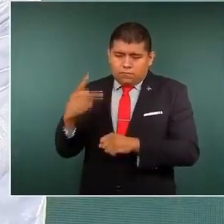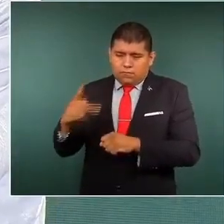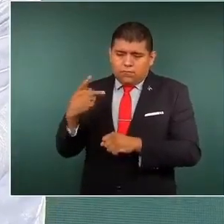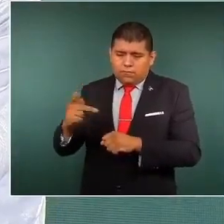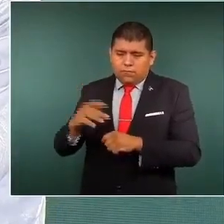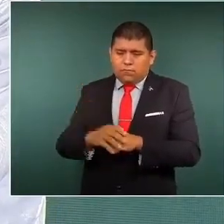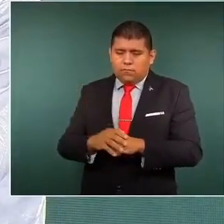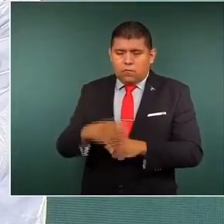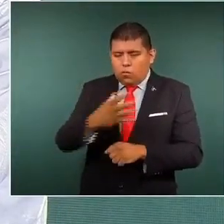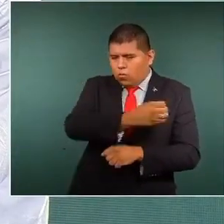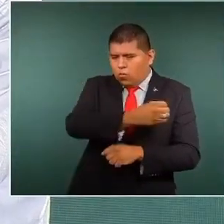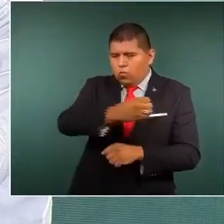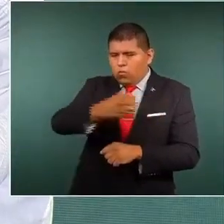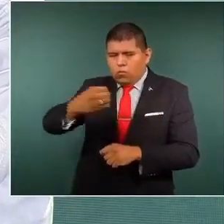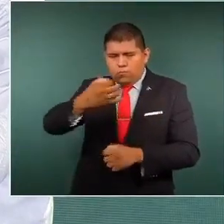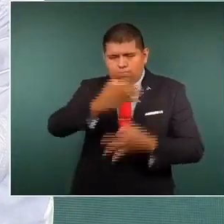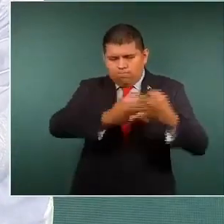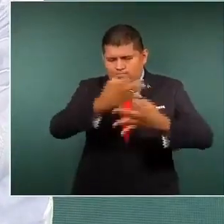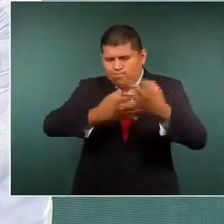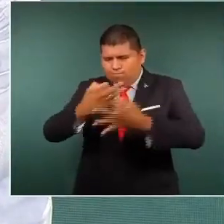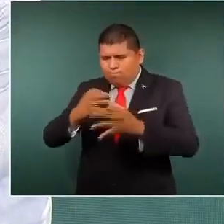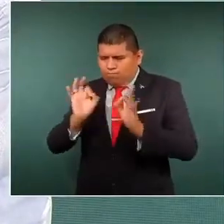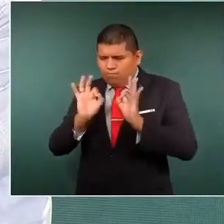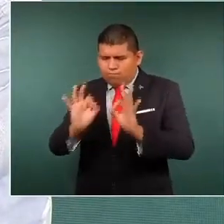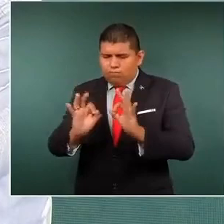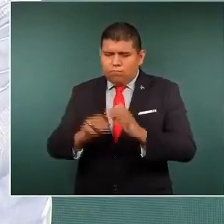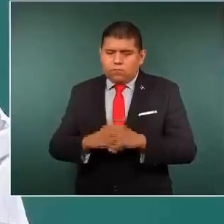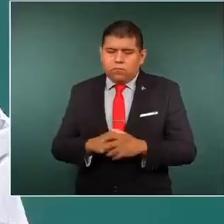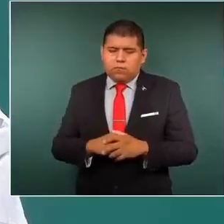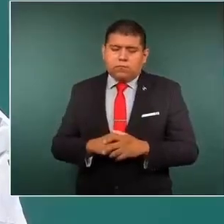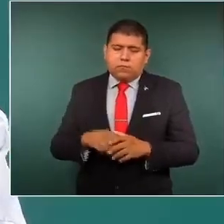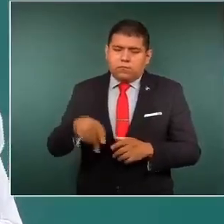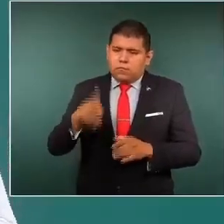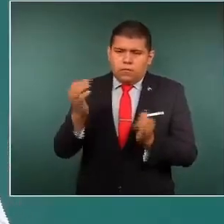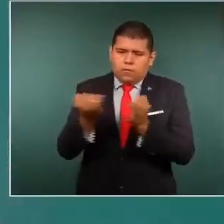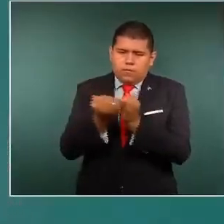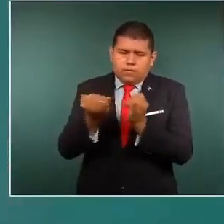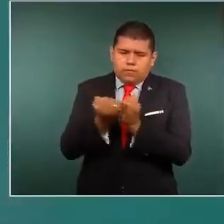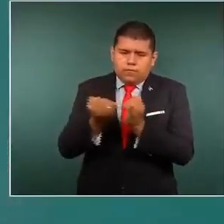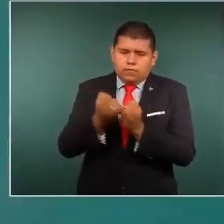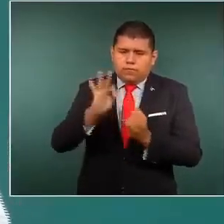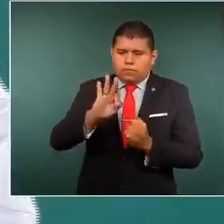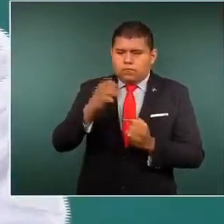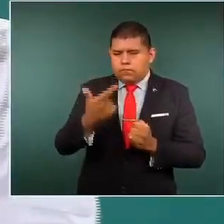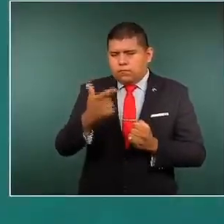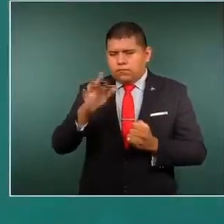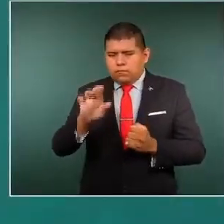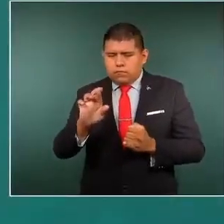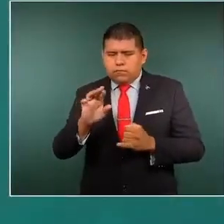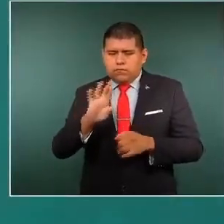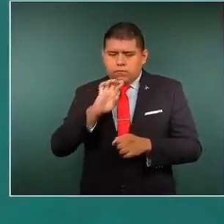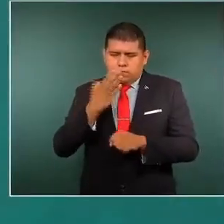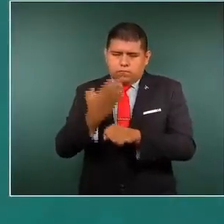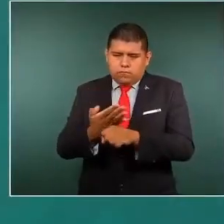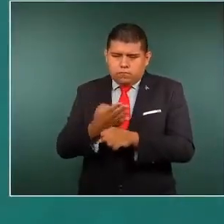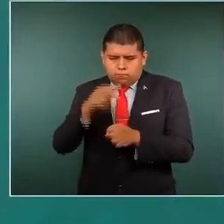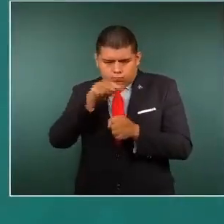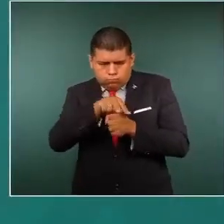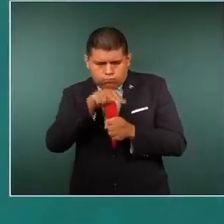llevar a cabo el proceso judicial, pero también la Fiscalía General de la República está